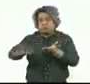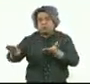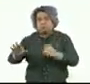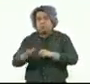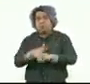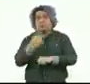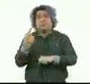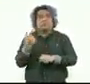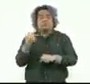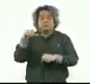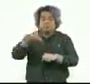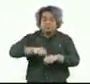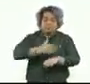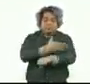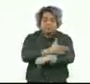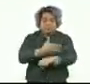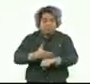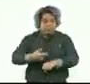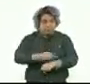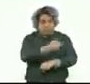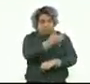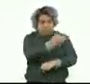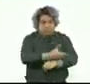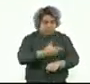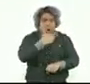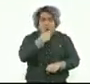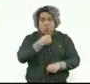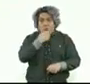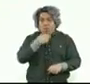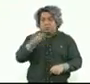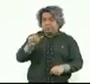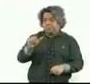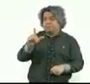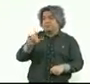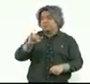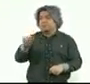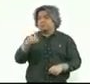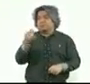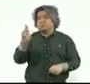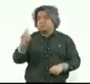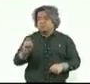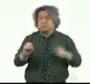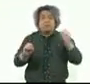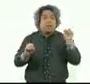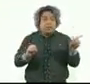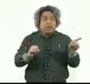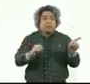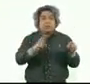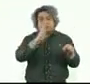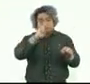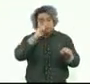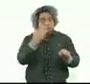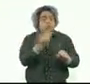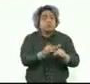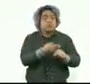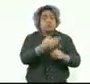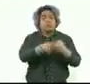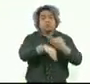acompaña hoy aquí Alejandro Calderón Alipi, quien es el responsable del abasto de medicamentos a nivel